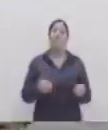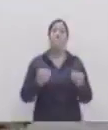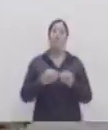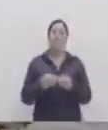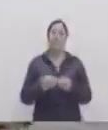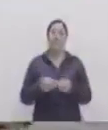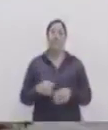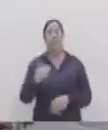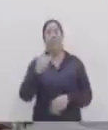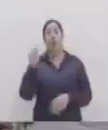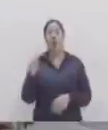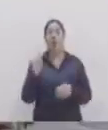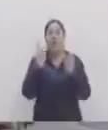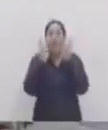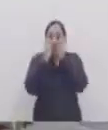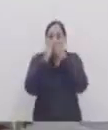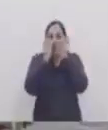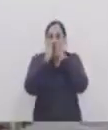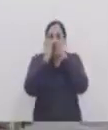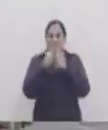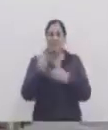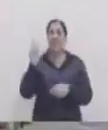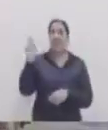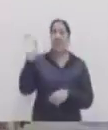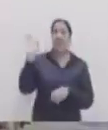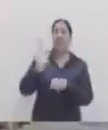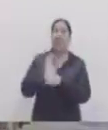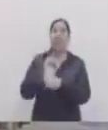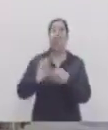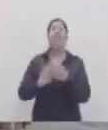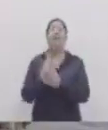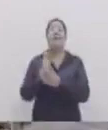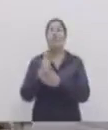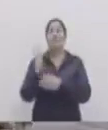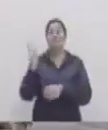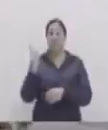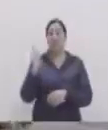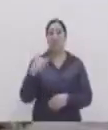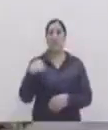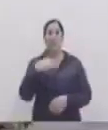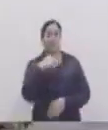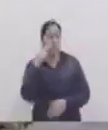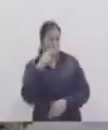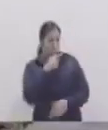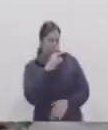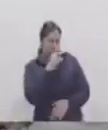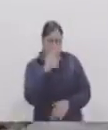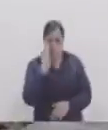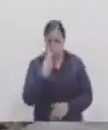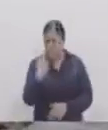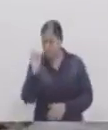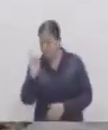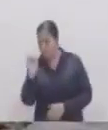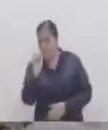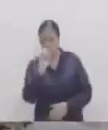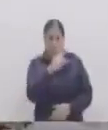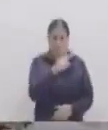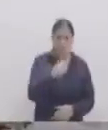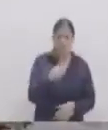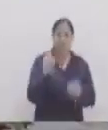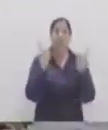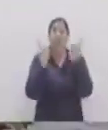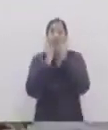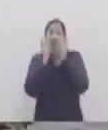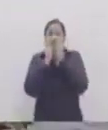Nauhuagli, puede decir las hormigas. En Santa Rosa los xincas observamos que cuando las hormigas salen de